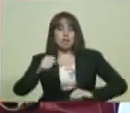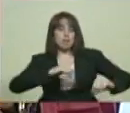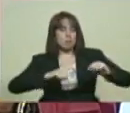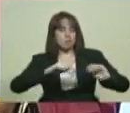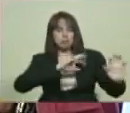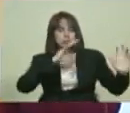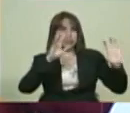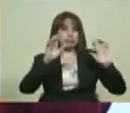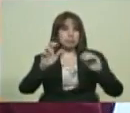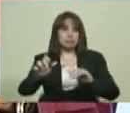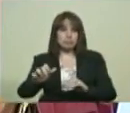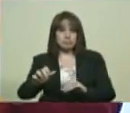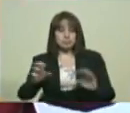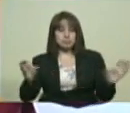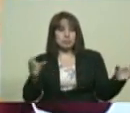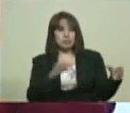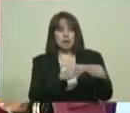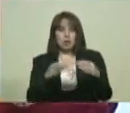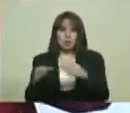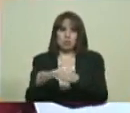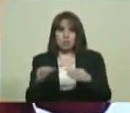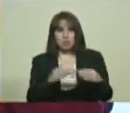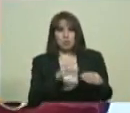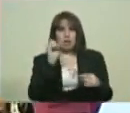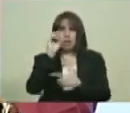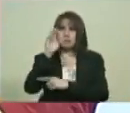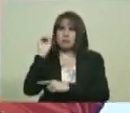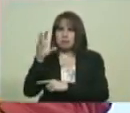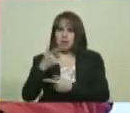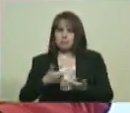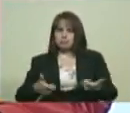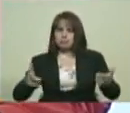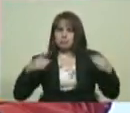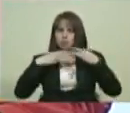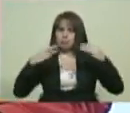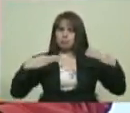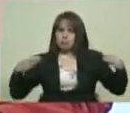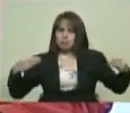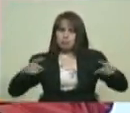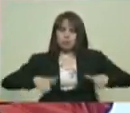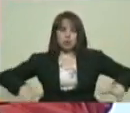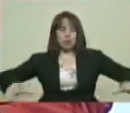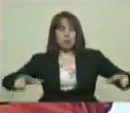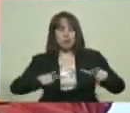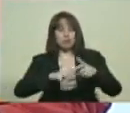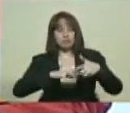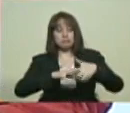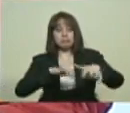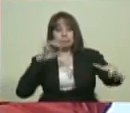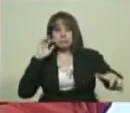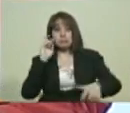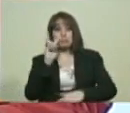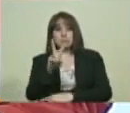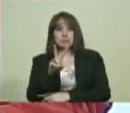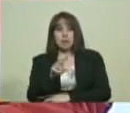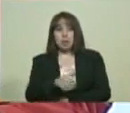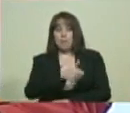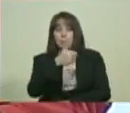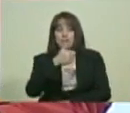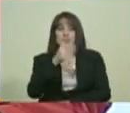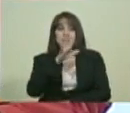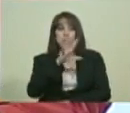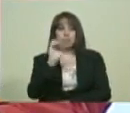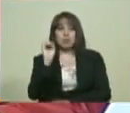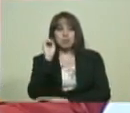movilización, reuniones, asambleas, actos públicos. En 25 días, más de 50 eventos.